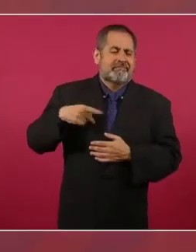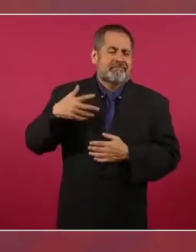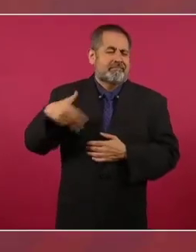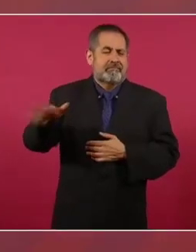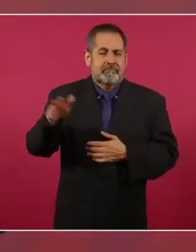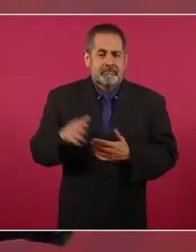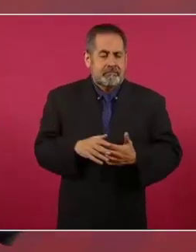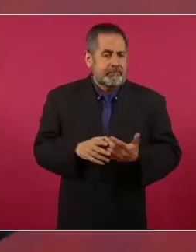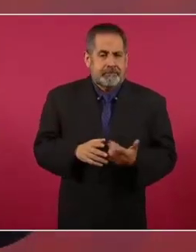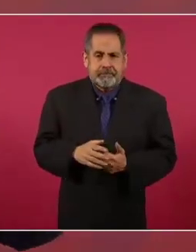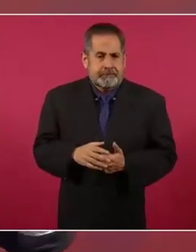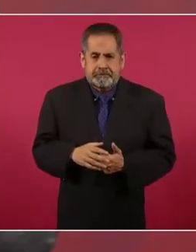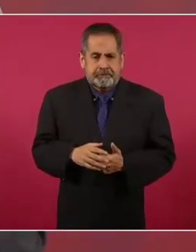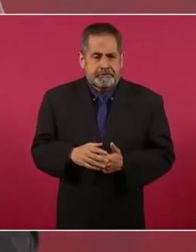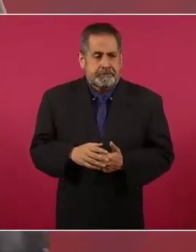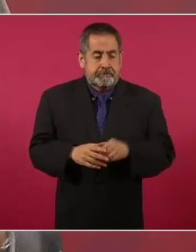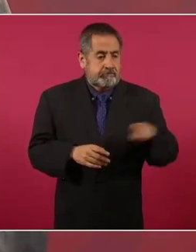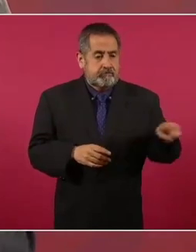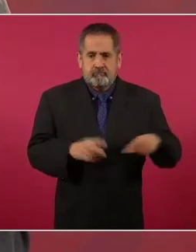no les interesa